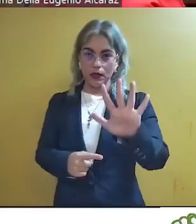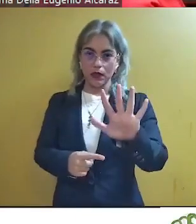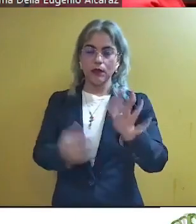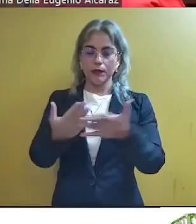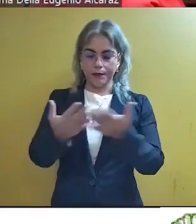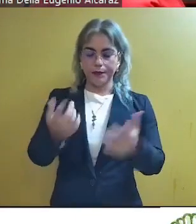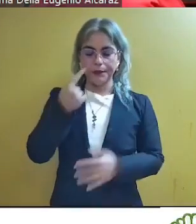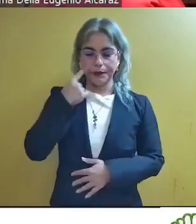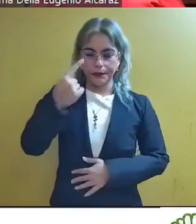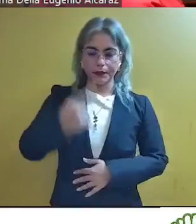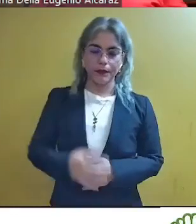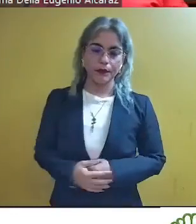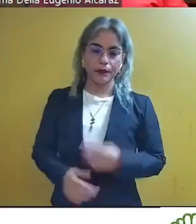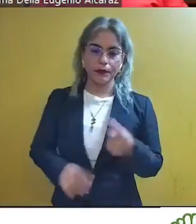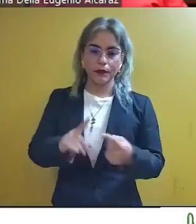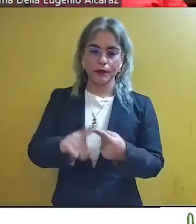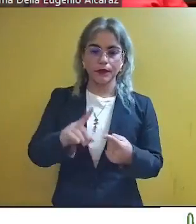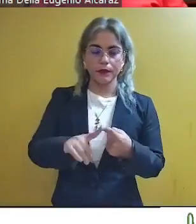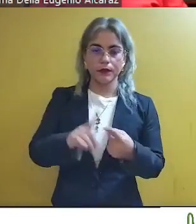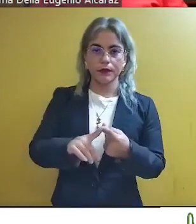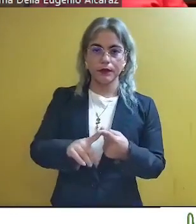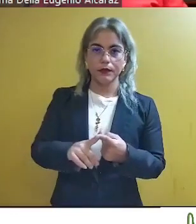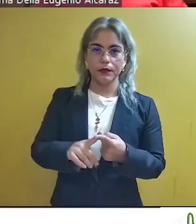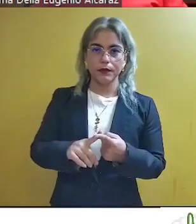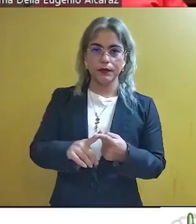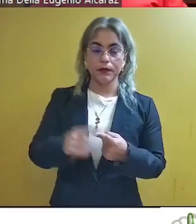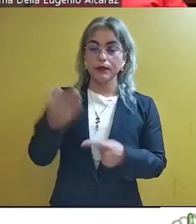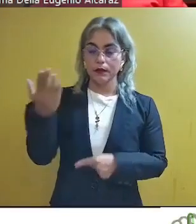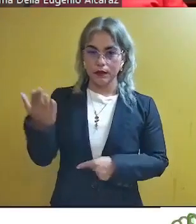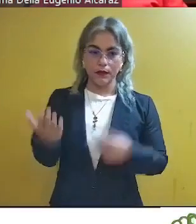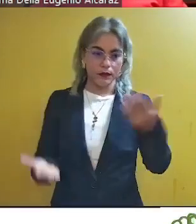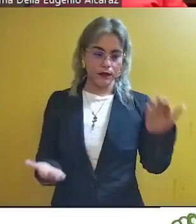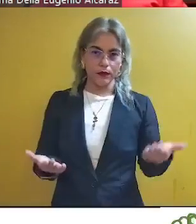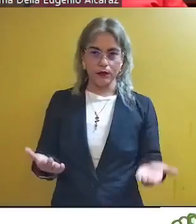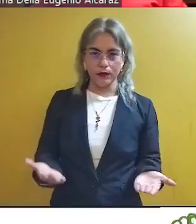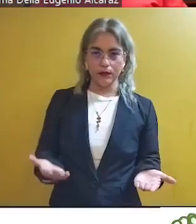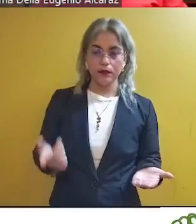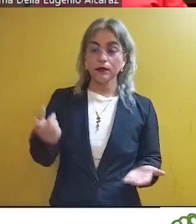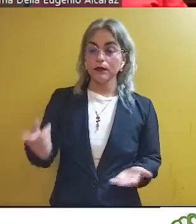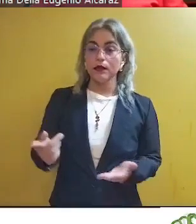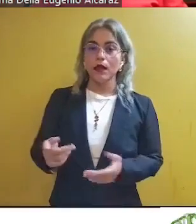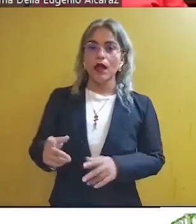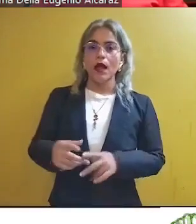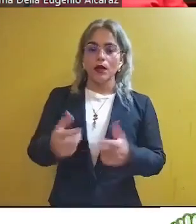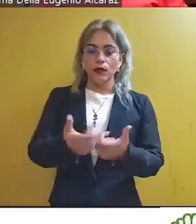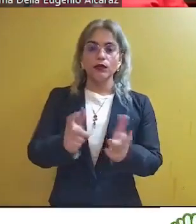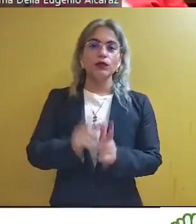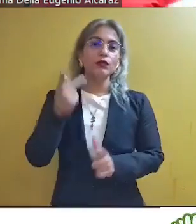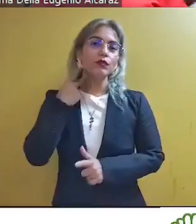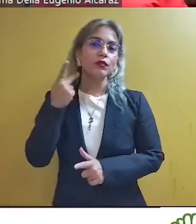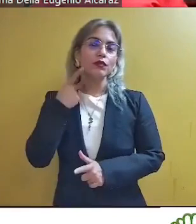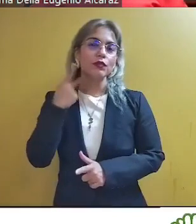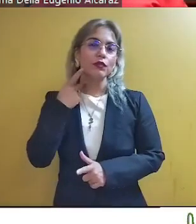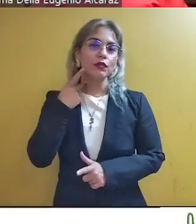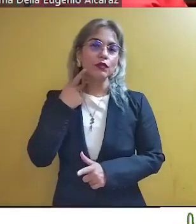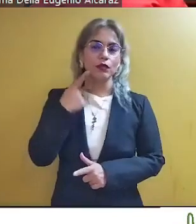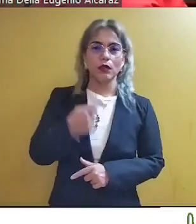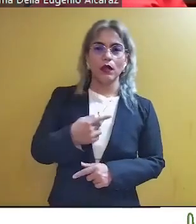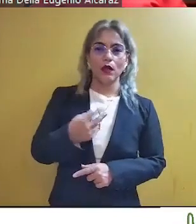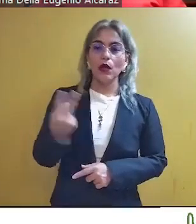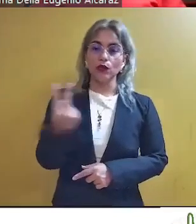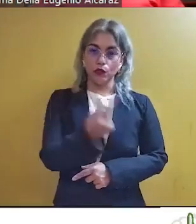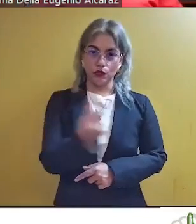preciso. En el primer asunto, las partes actuadas son los representantes de los partidos de la Revolución Democrática, Movimiento de Regeneración